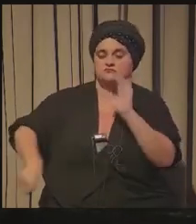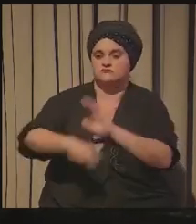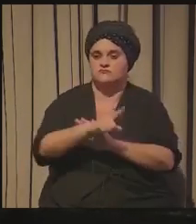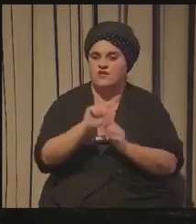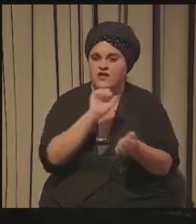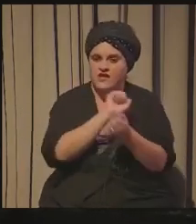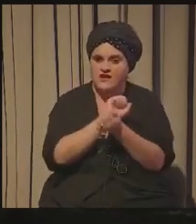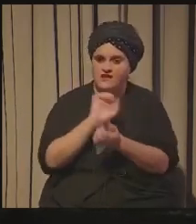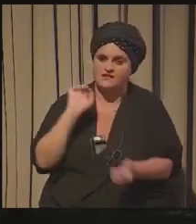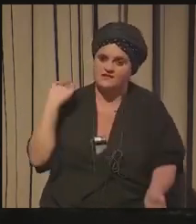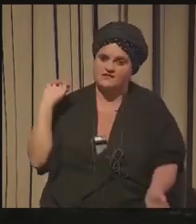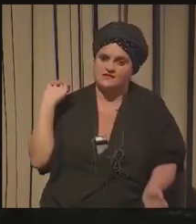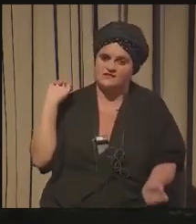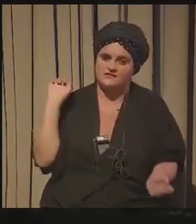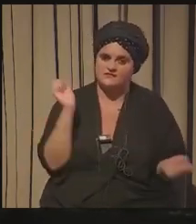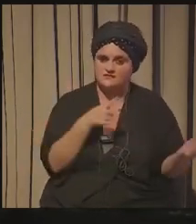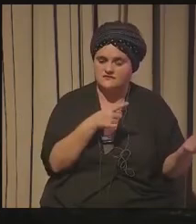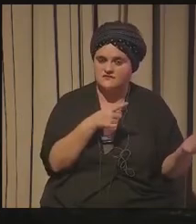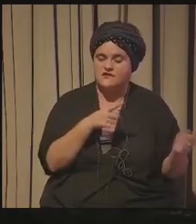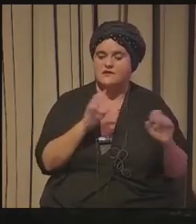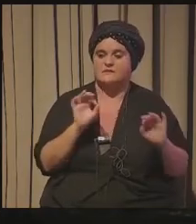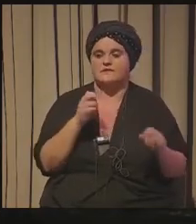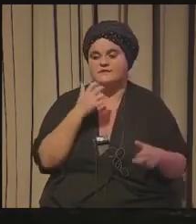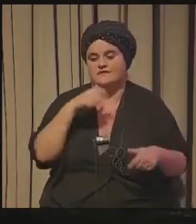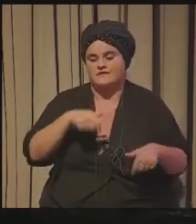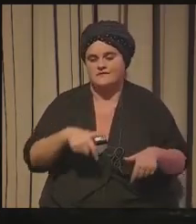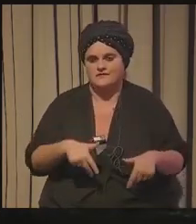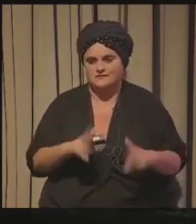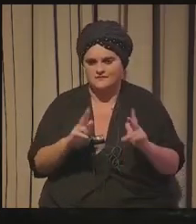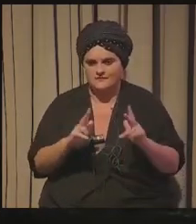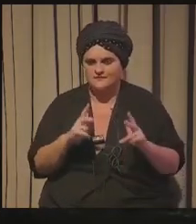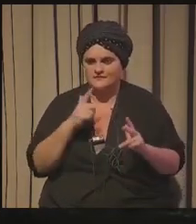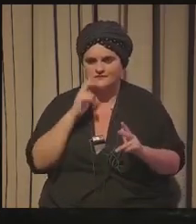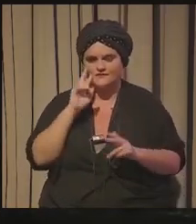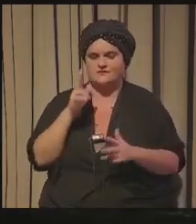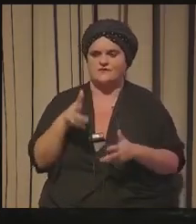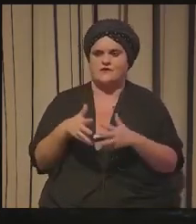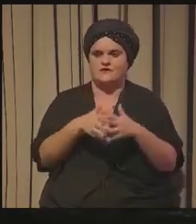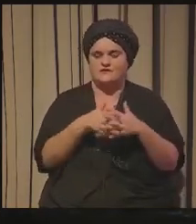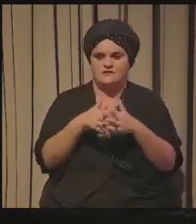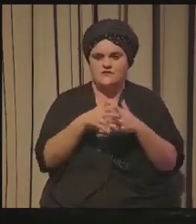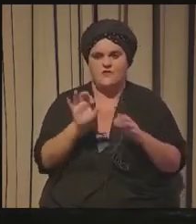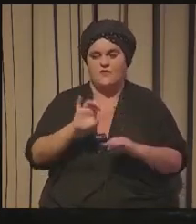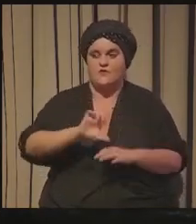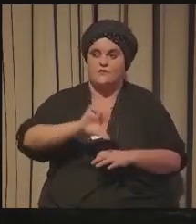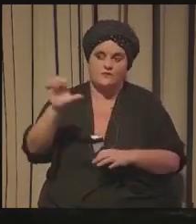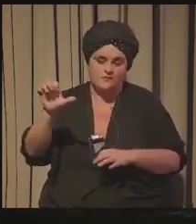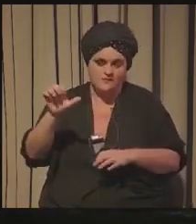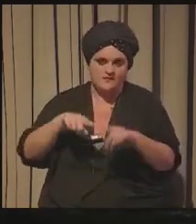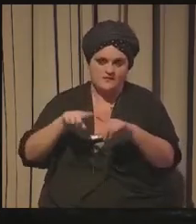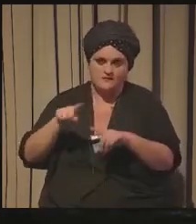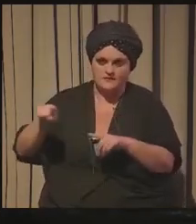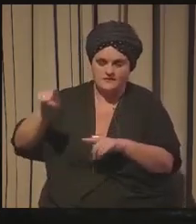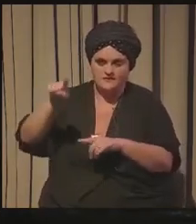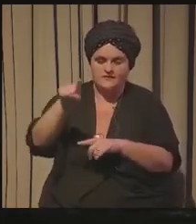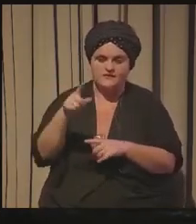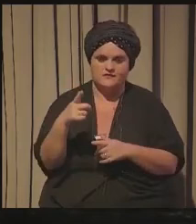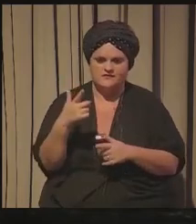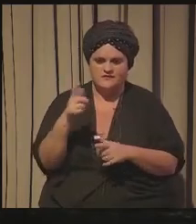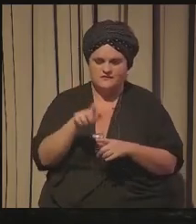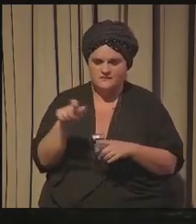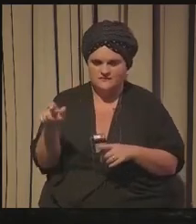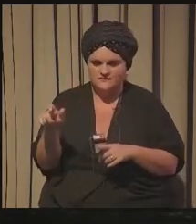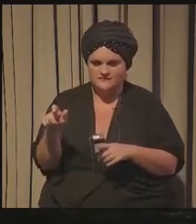la gente en la democracia, lo que estamos viendo en Estados Unidos e incluso en Europa en cierta medida, es que aquellas personas que han